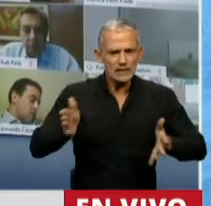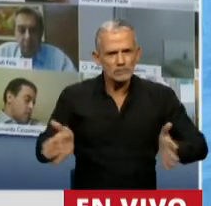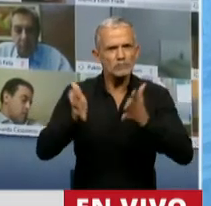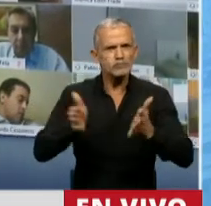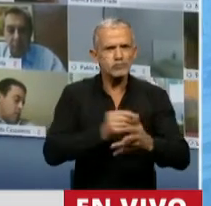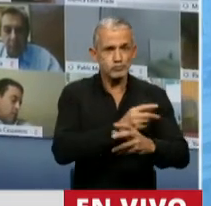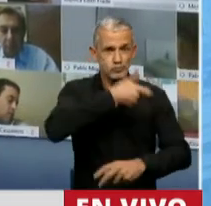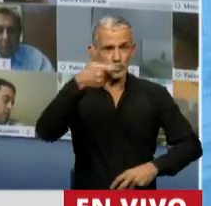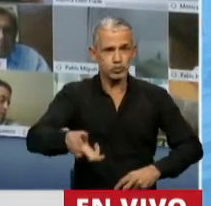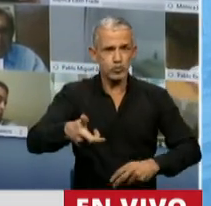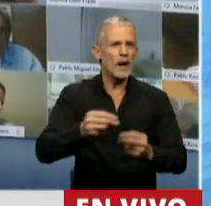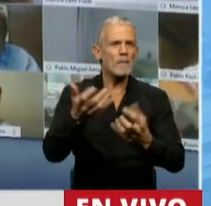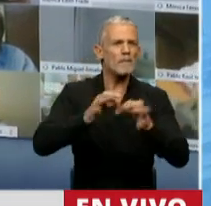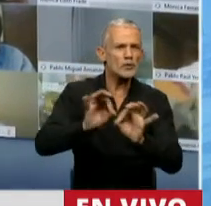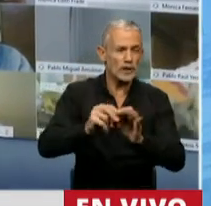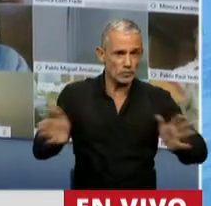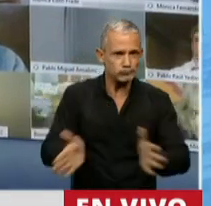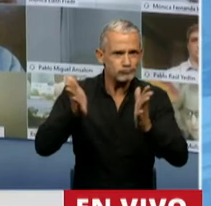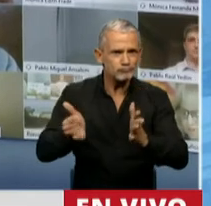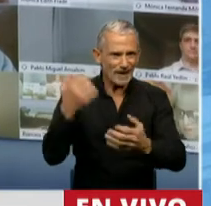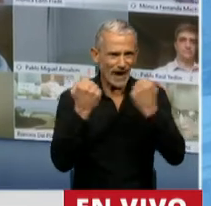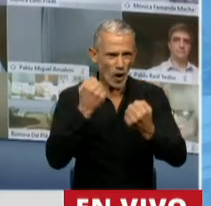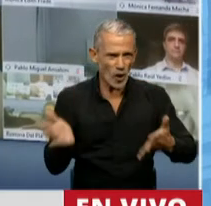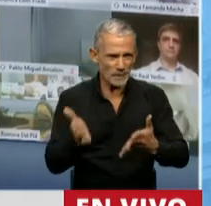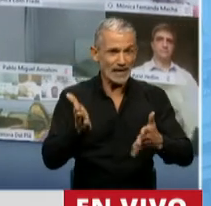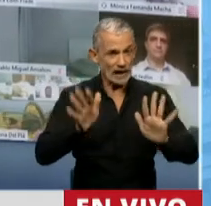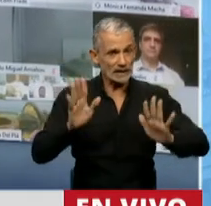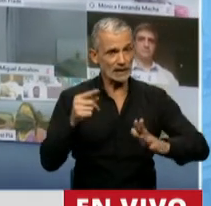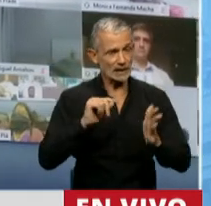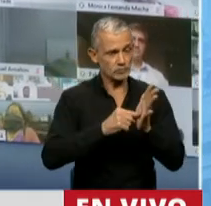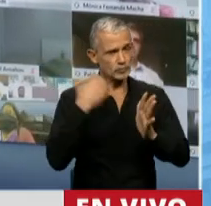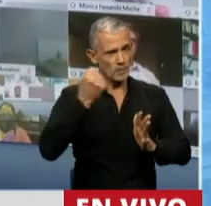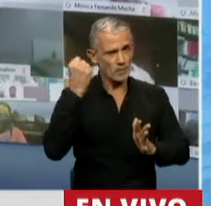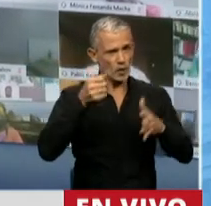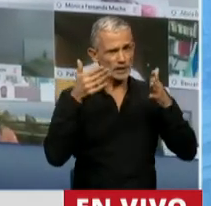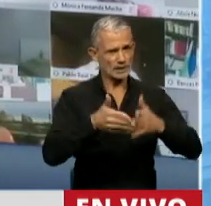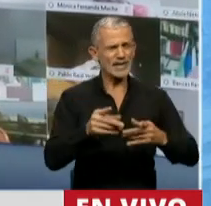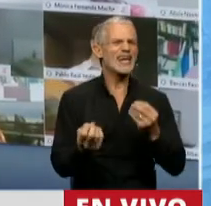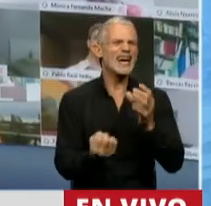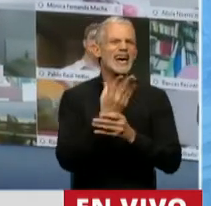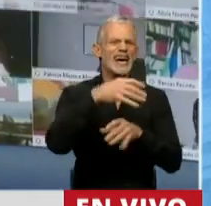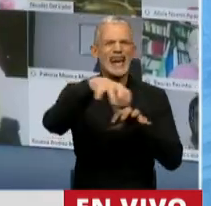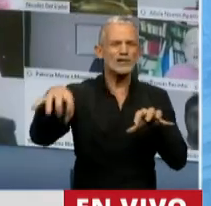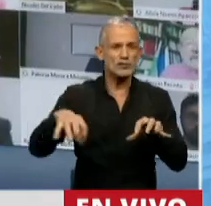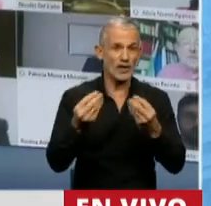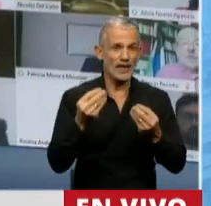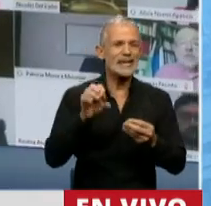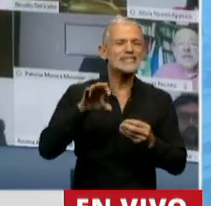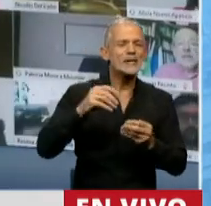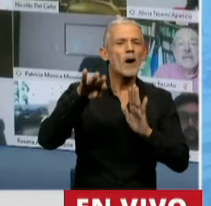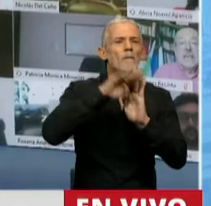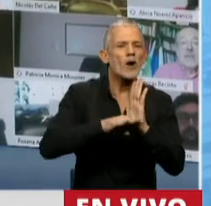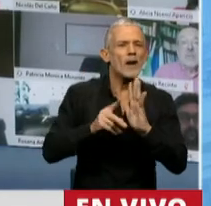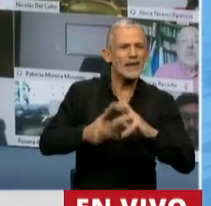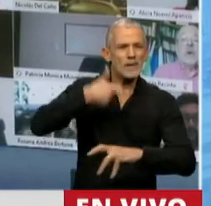la inversión en proyectos productivos. Esto es uno de los aspectos centrales de este proyecto y que es la creación del denominado Programa